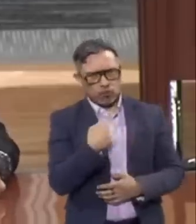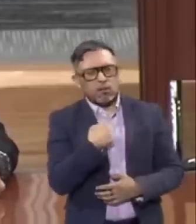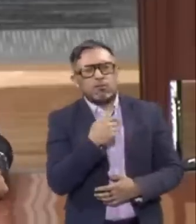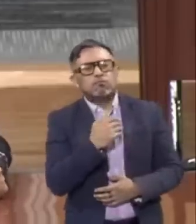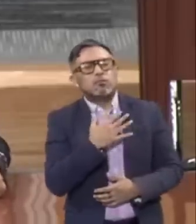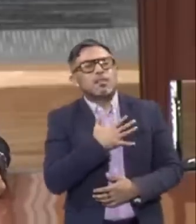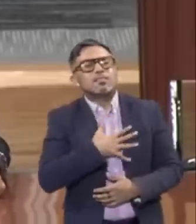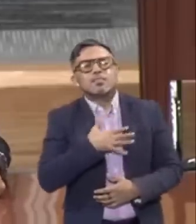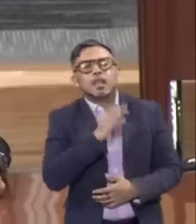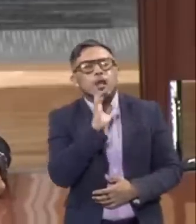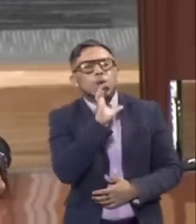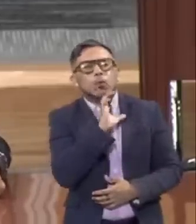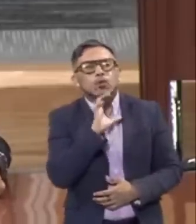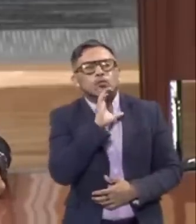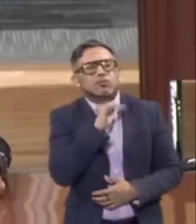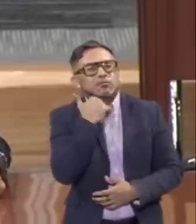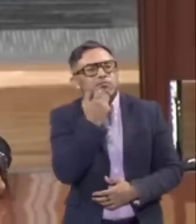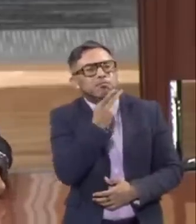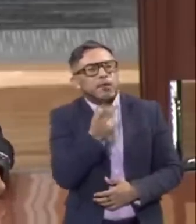qué se ríe?